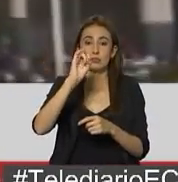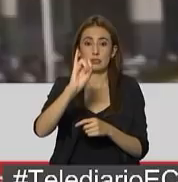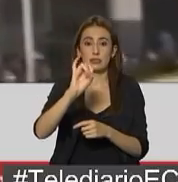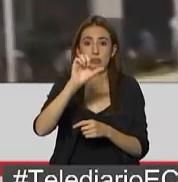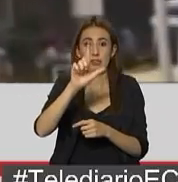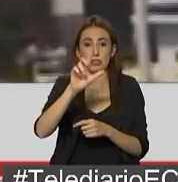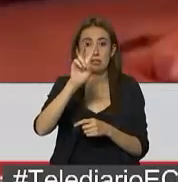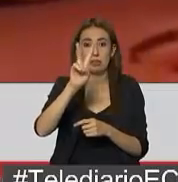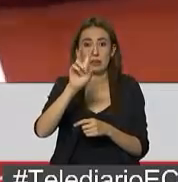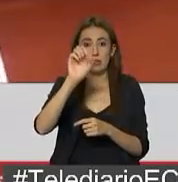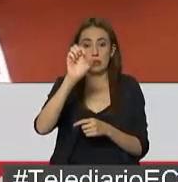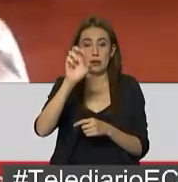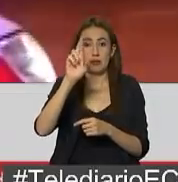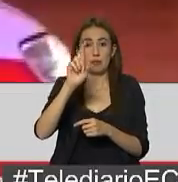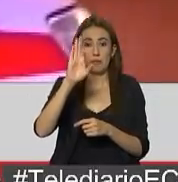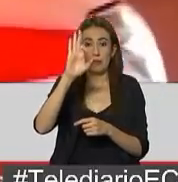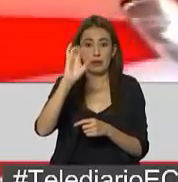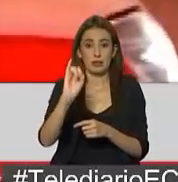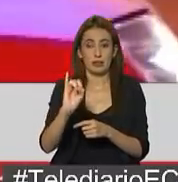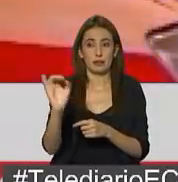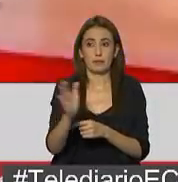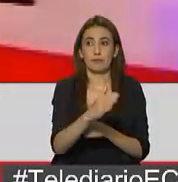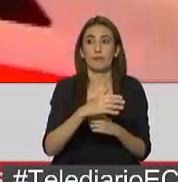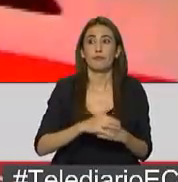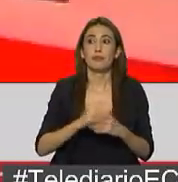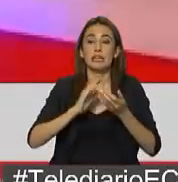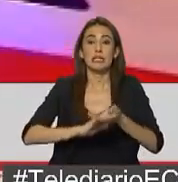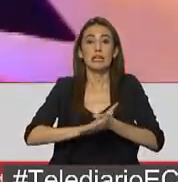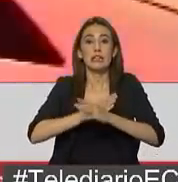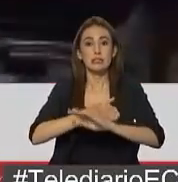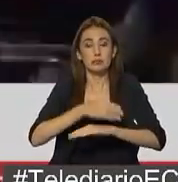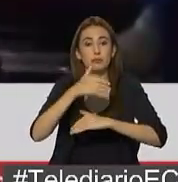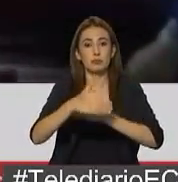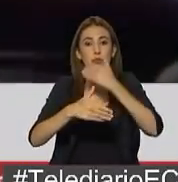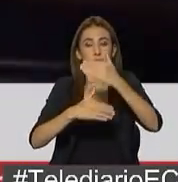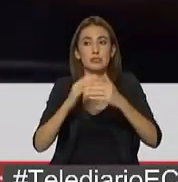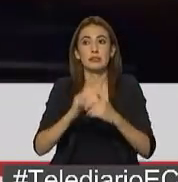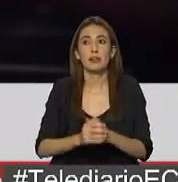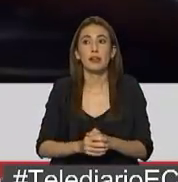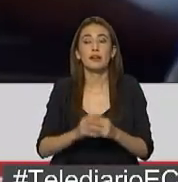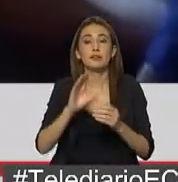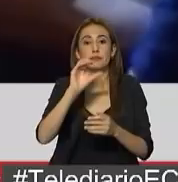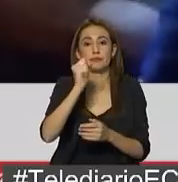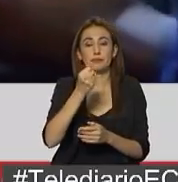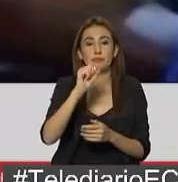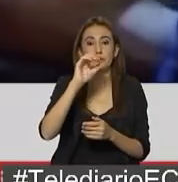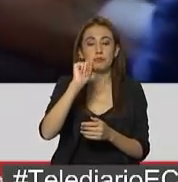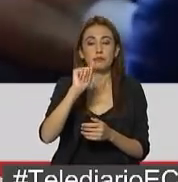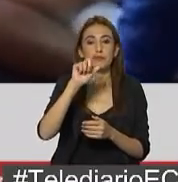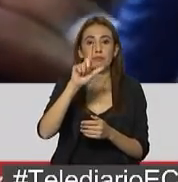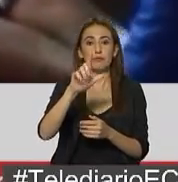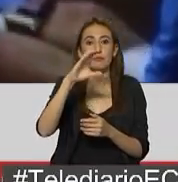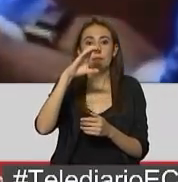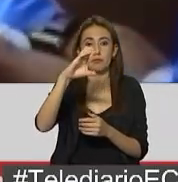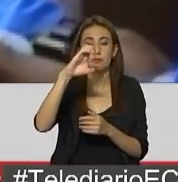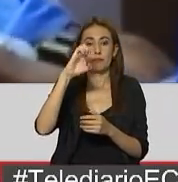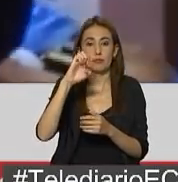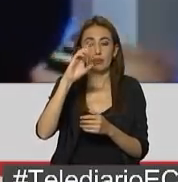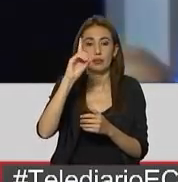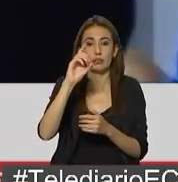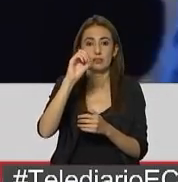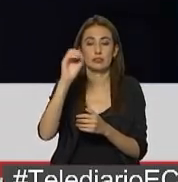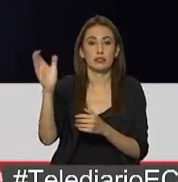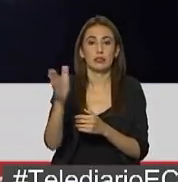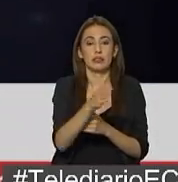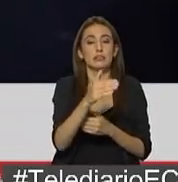de Salcedo. Después del accidente de avioneta en Perú, Salcedo llegó al Ecuador y se encuentra ingresado en el Hospital Guayaquil